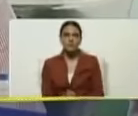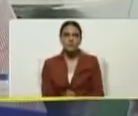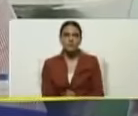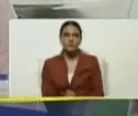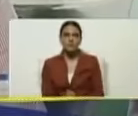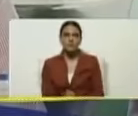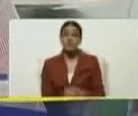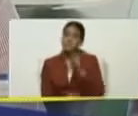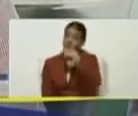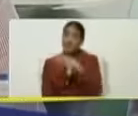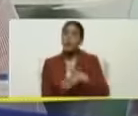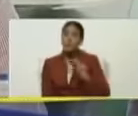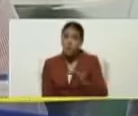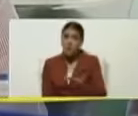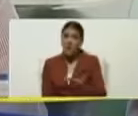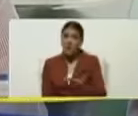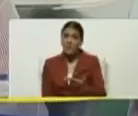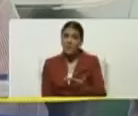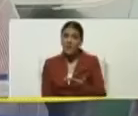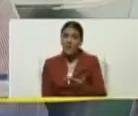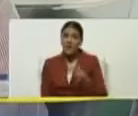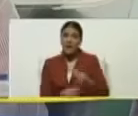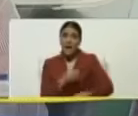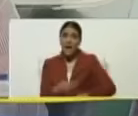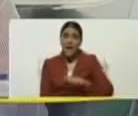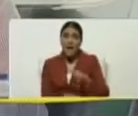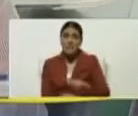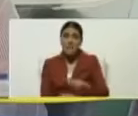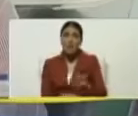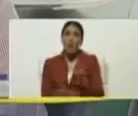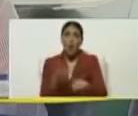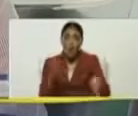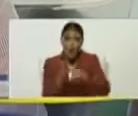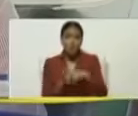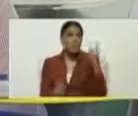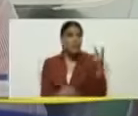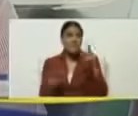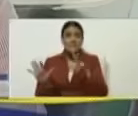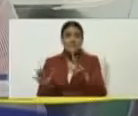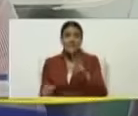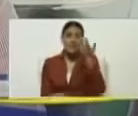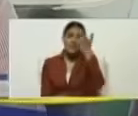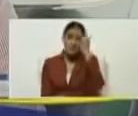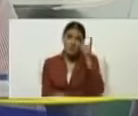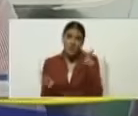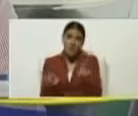¿Podrían venir nuevos 27 de febrero?